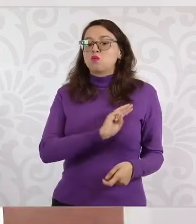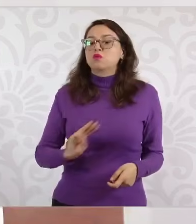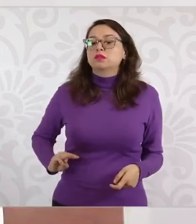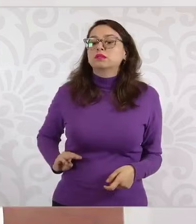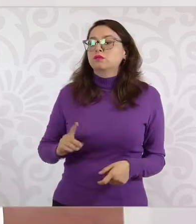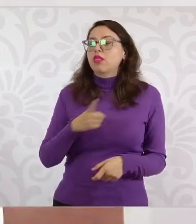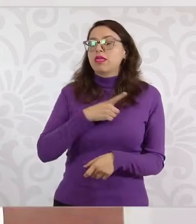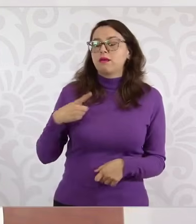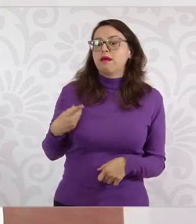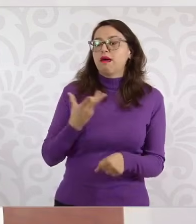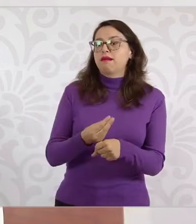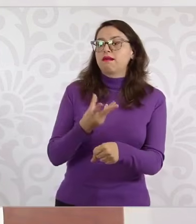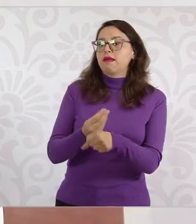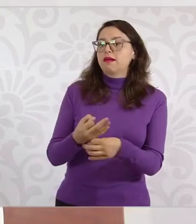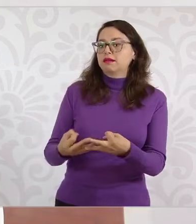es. Antes